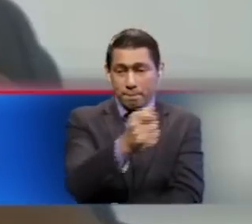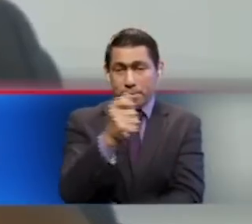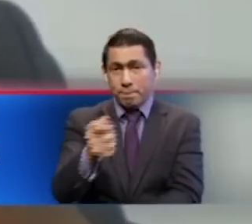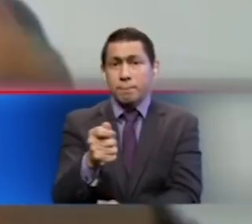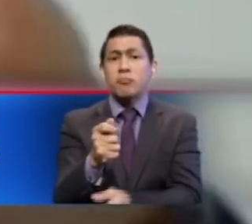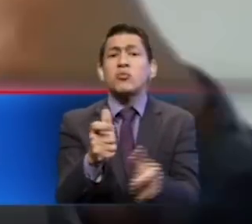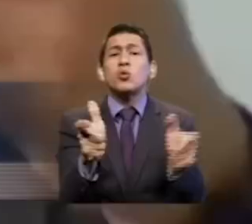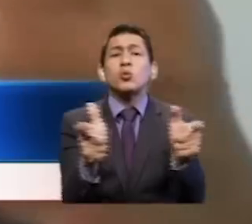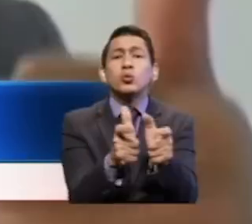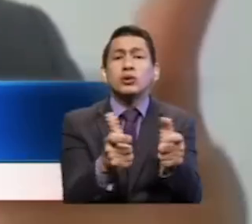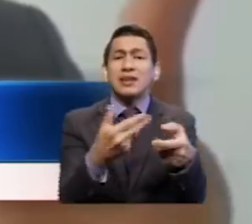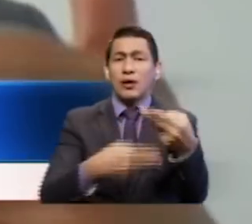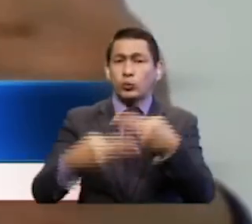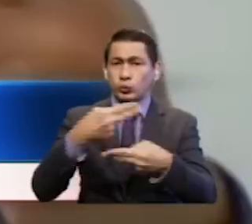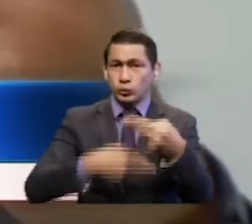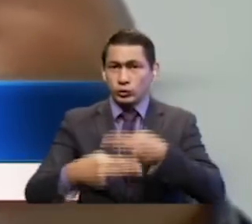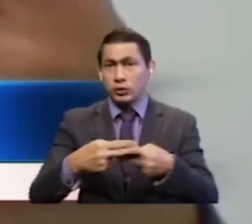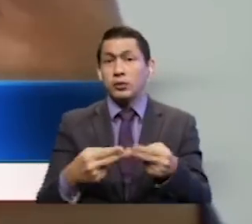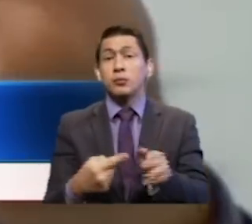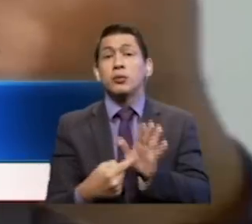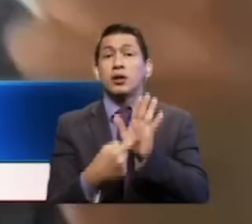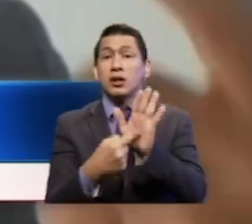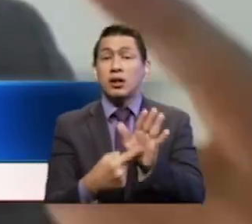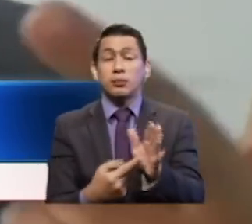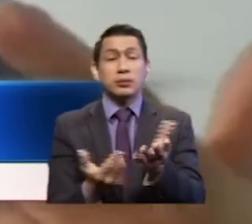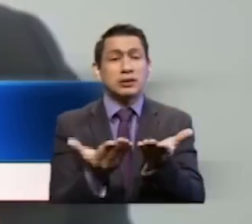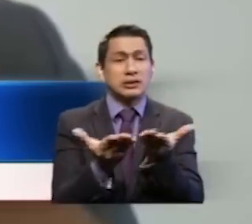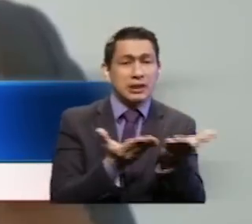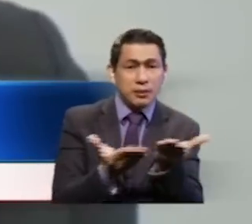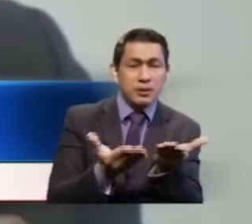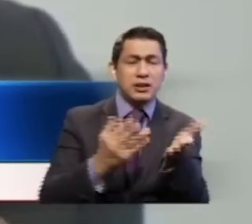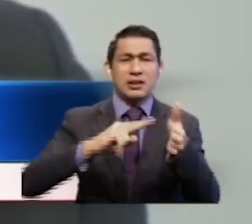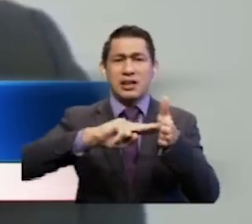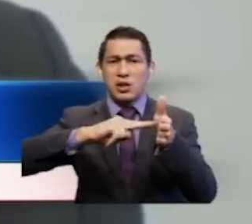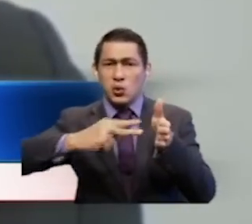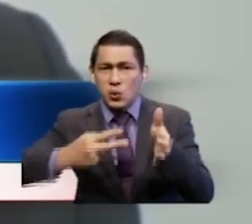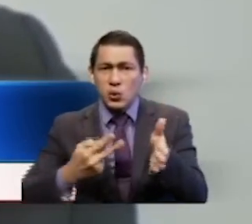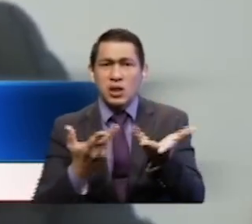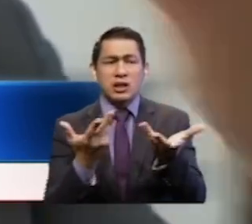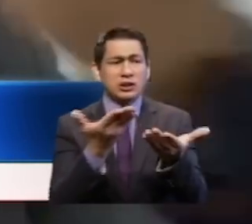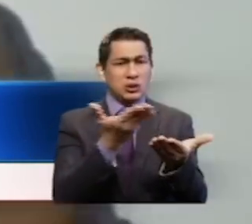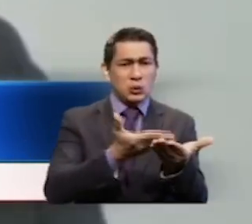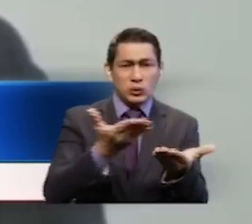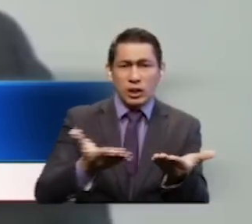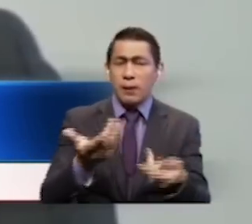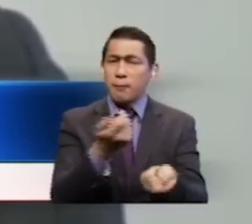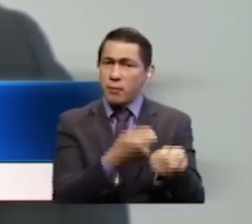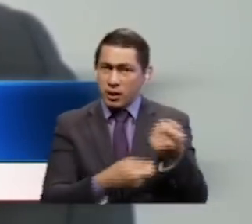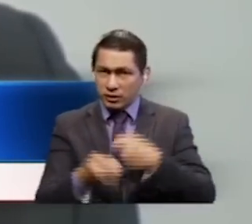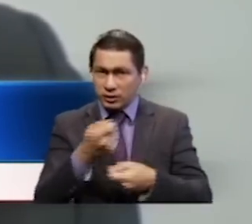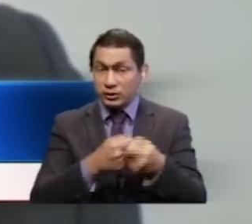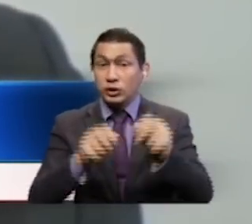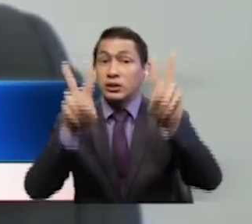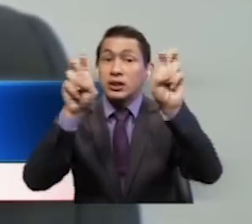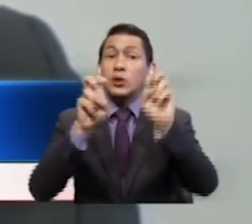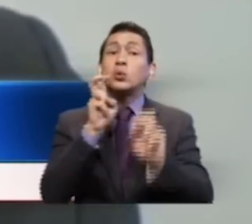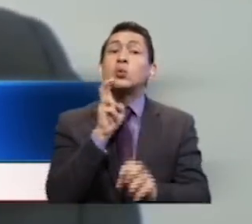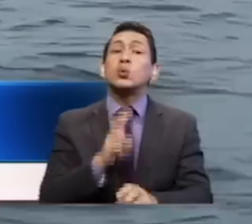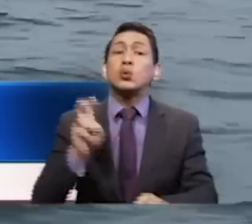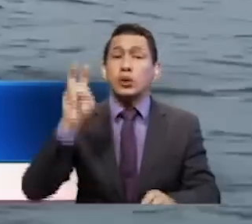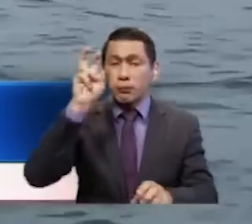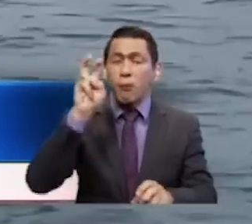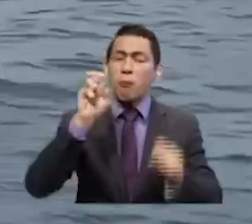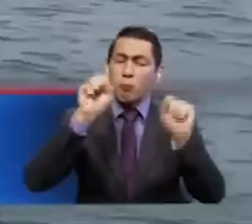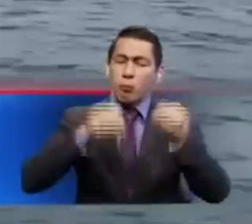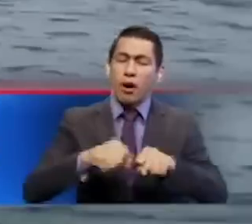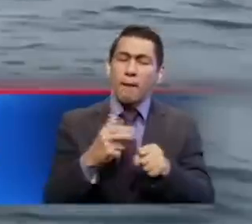Si alguien tiene una aplicación, si alguien tiene desarrollo de tecnología, que estén relacionados a la industria del turismo, también pueden participar dentro de la convocatoria.